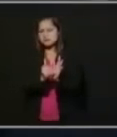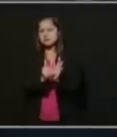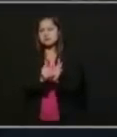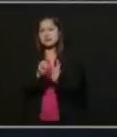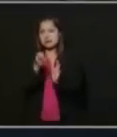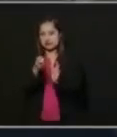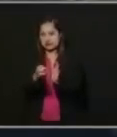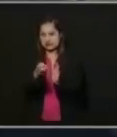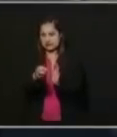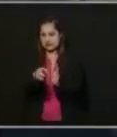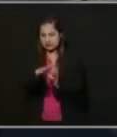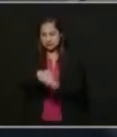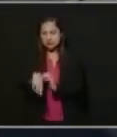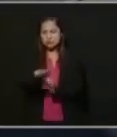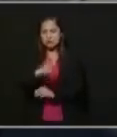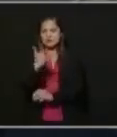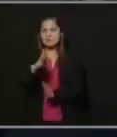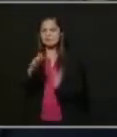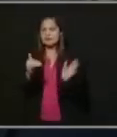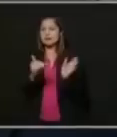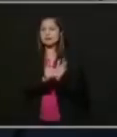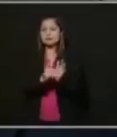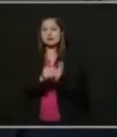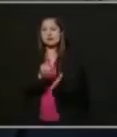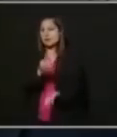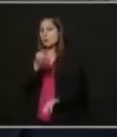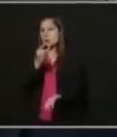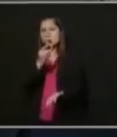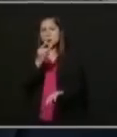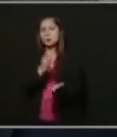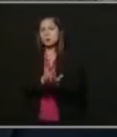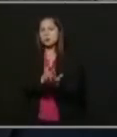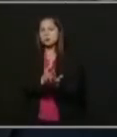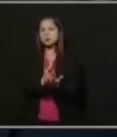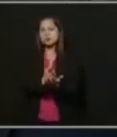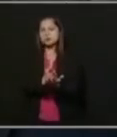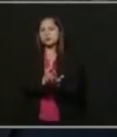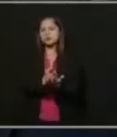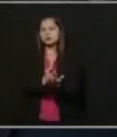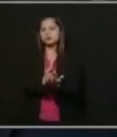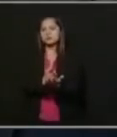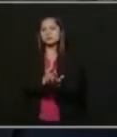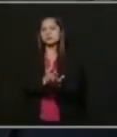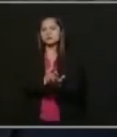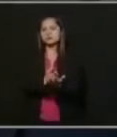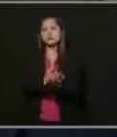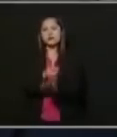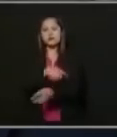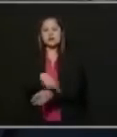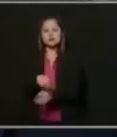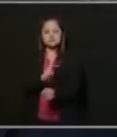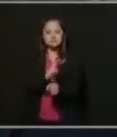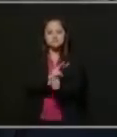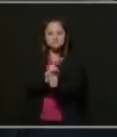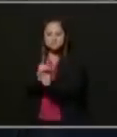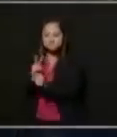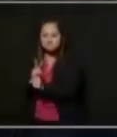Esos serían los únicos que se les va a supervisar.